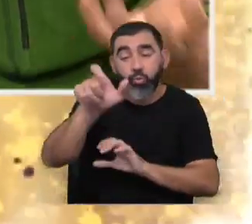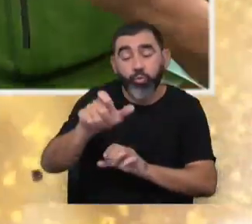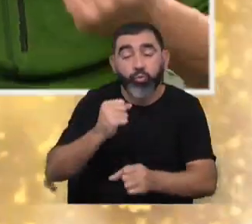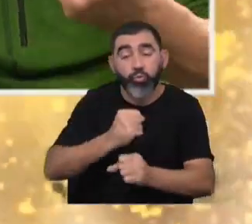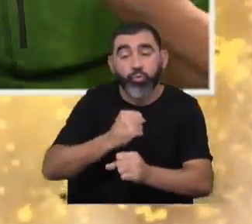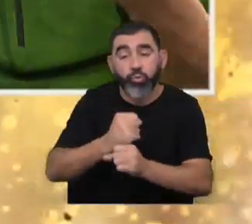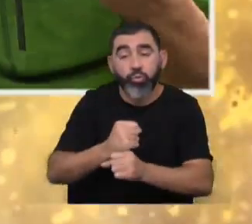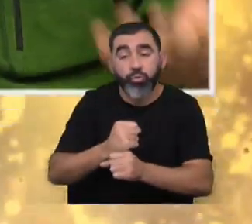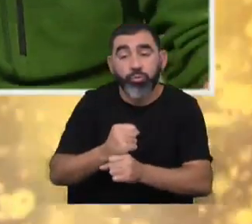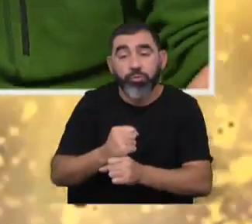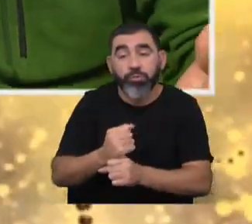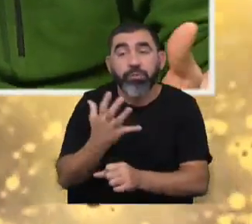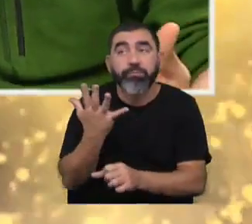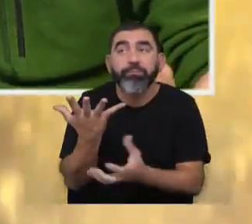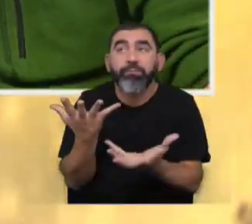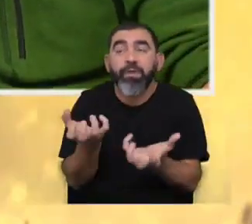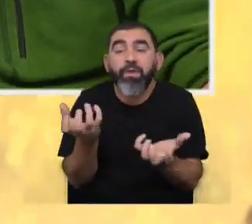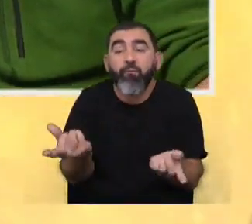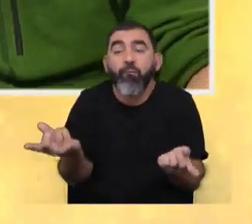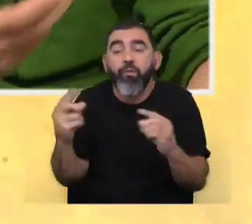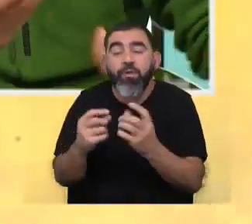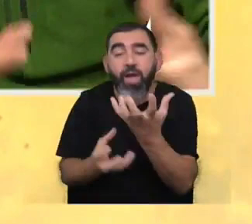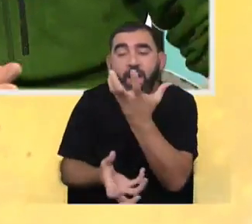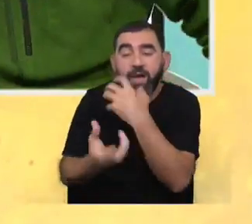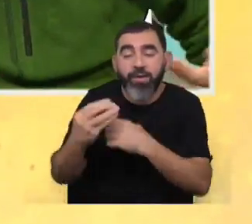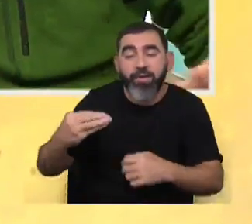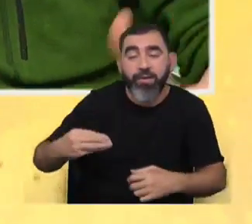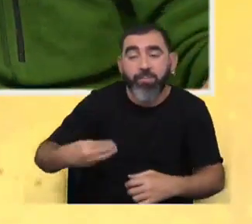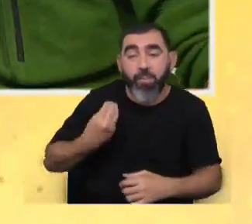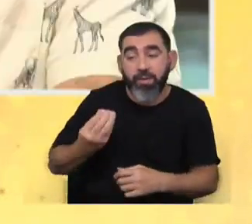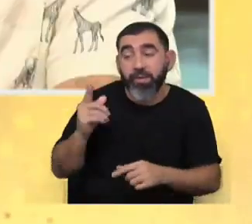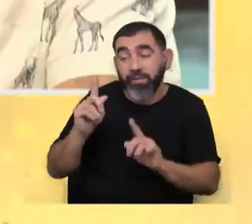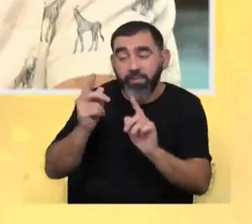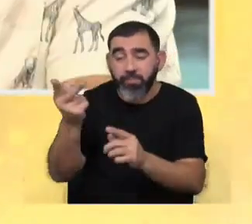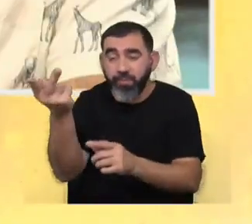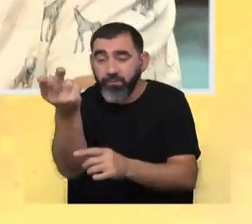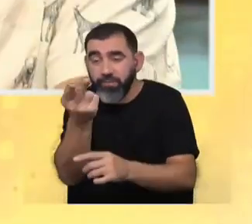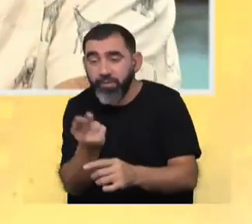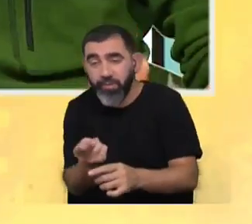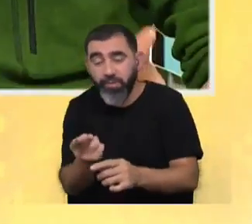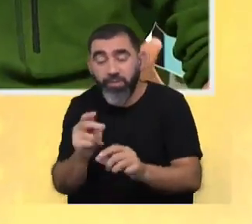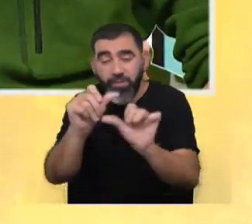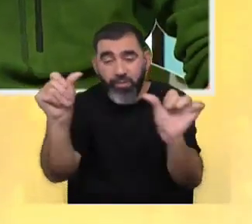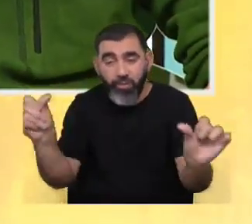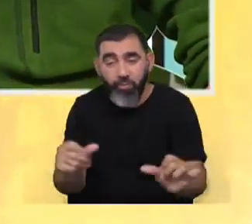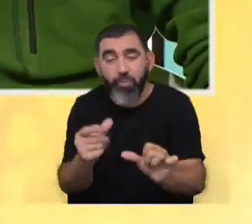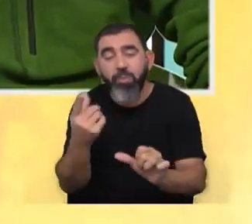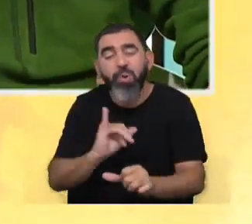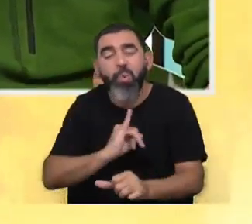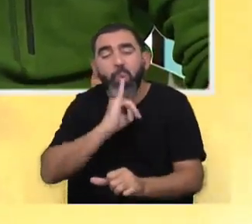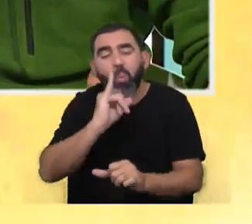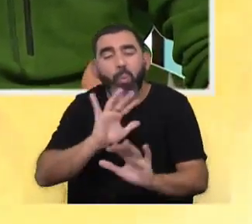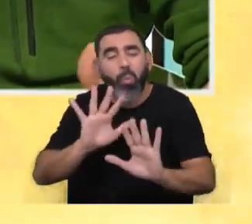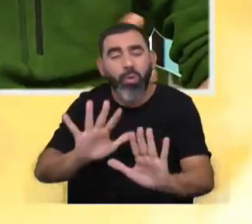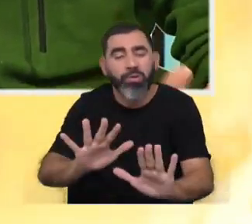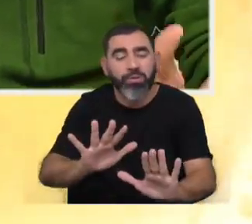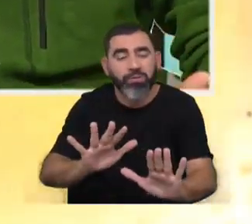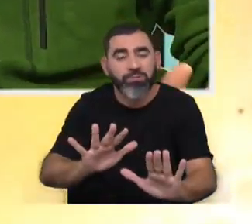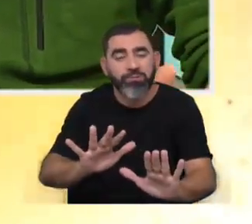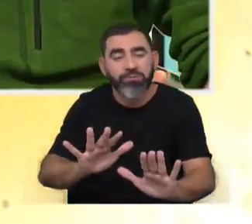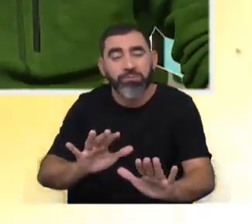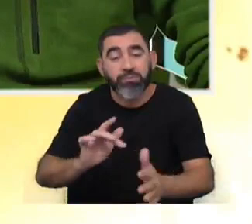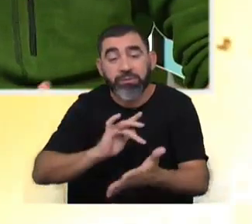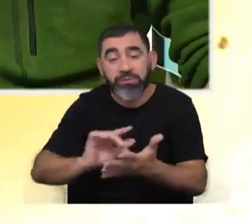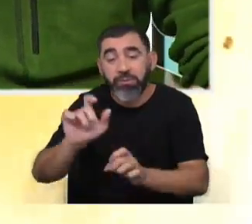quieren traer a la vida esos animales que ya no están, y Edu también lo hace con la imagen, ¿no? Pero hay que contar eso, que sin gente